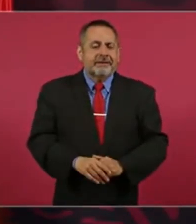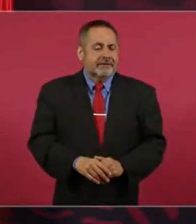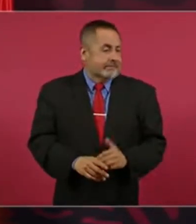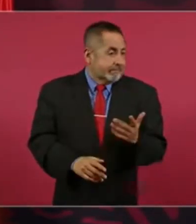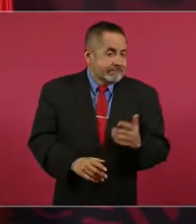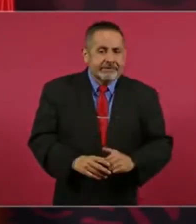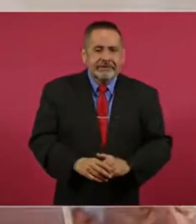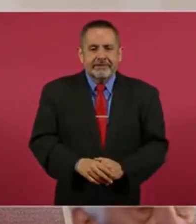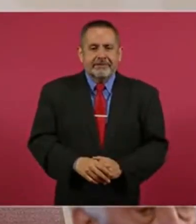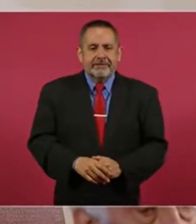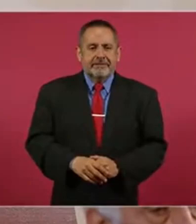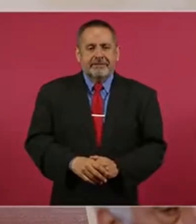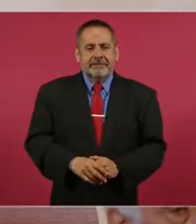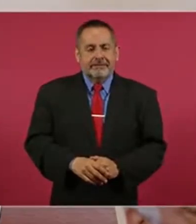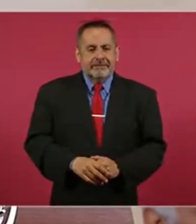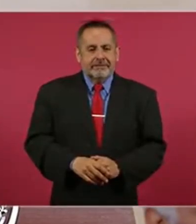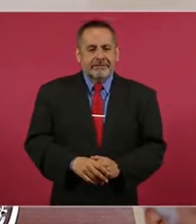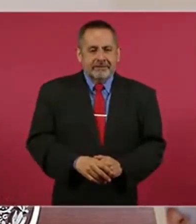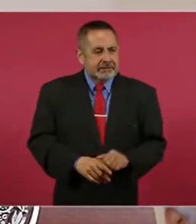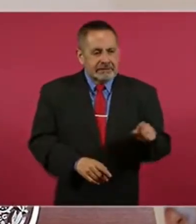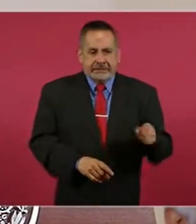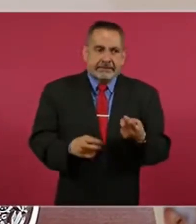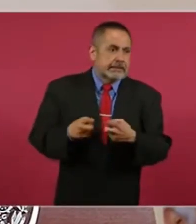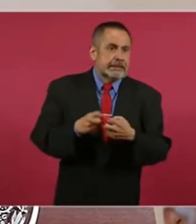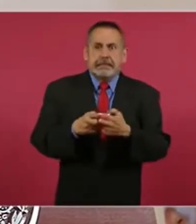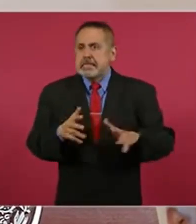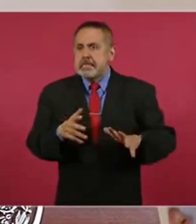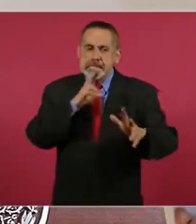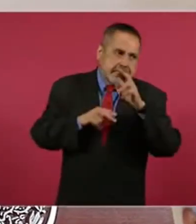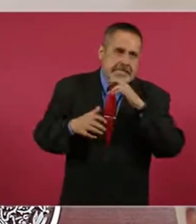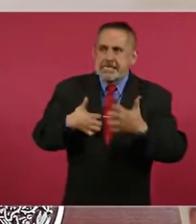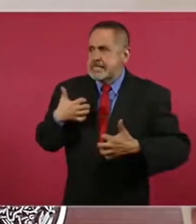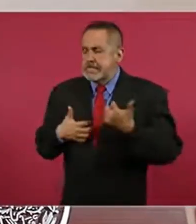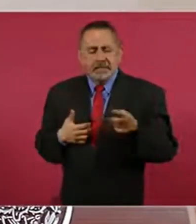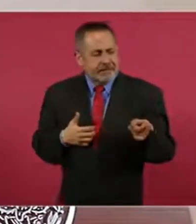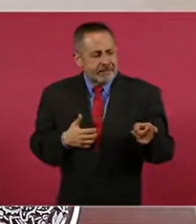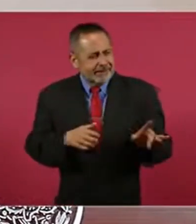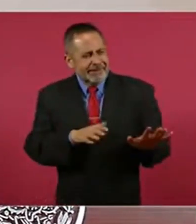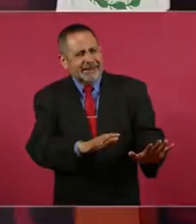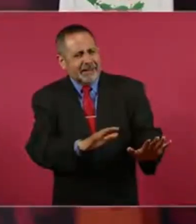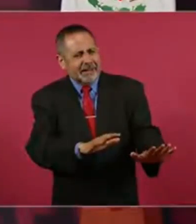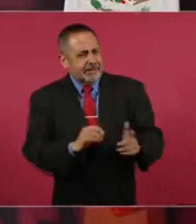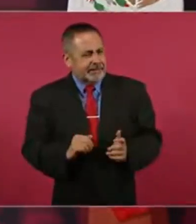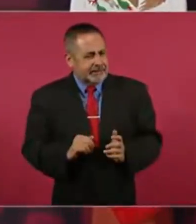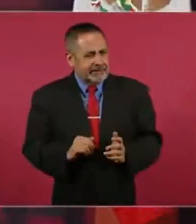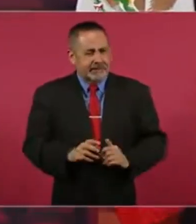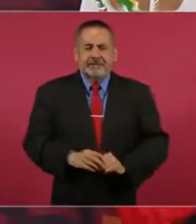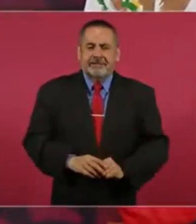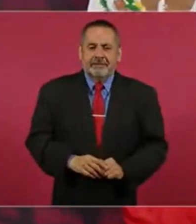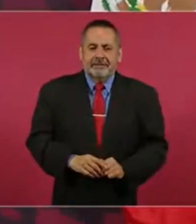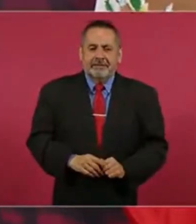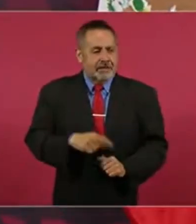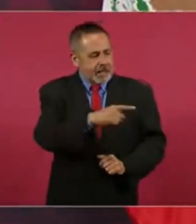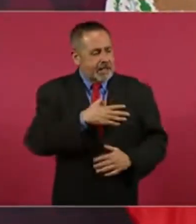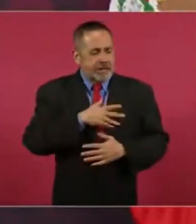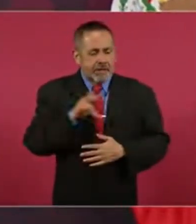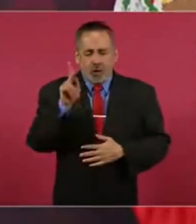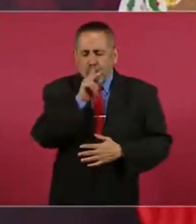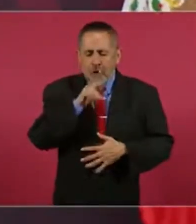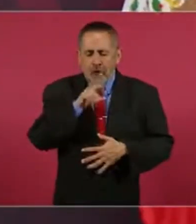porque es mucho el nerviosismo. Entonces, cuando uno no respira